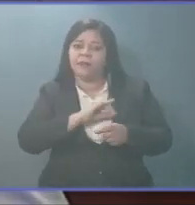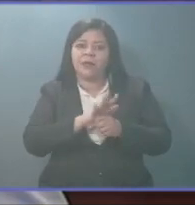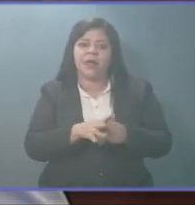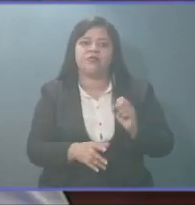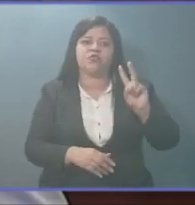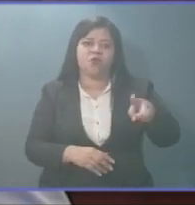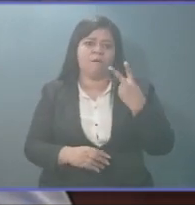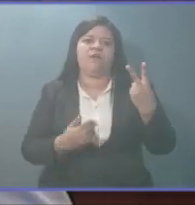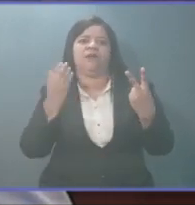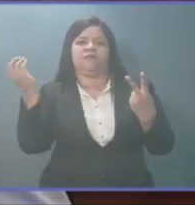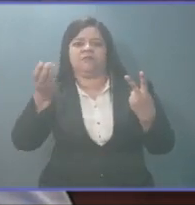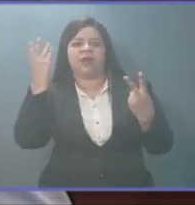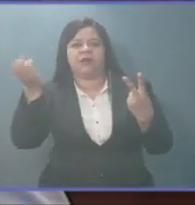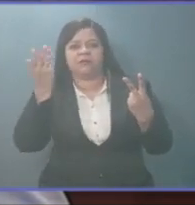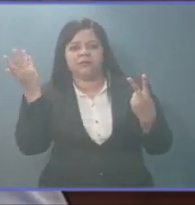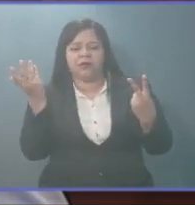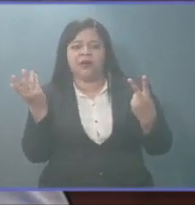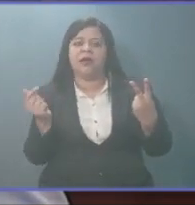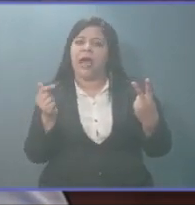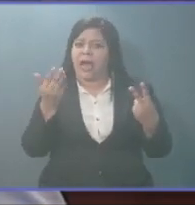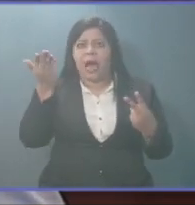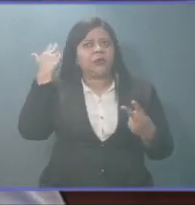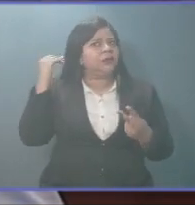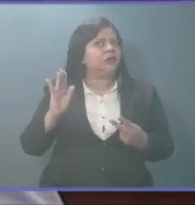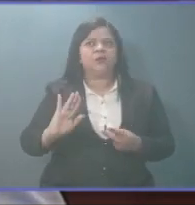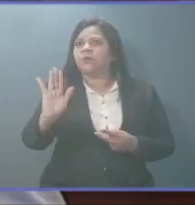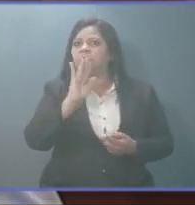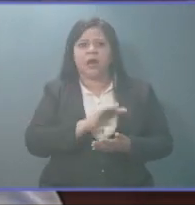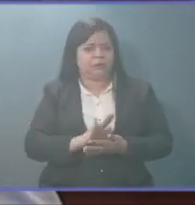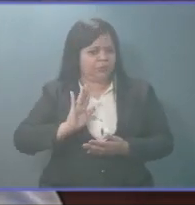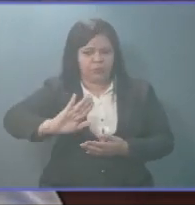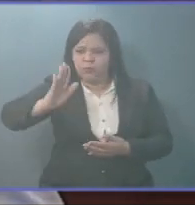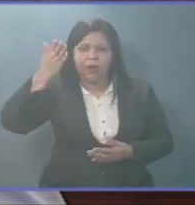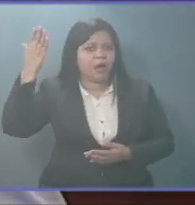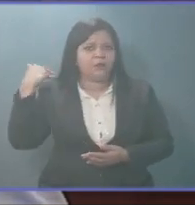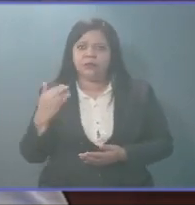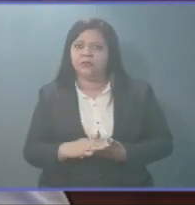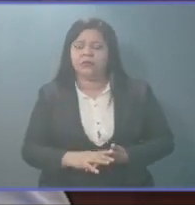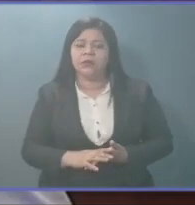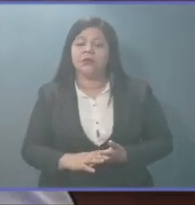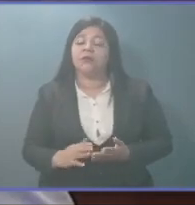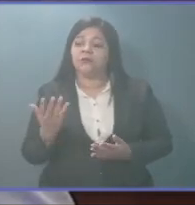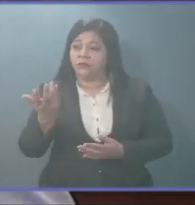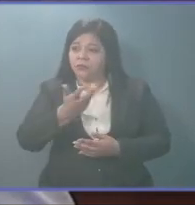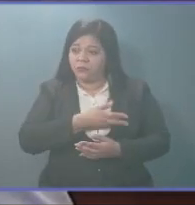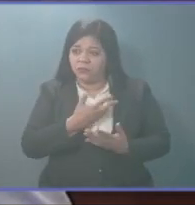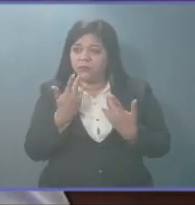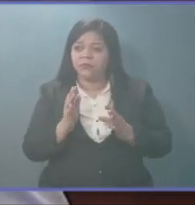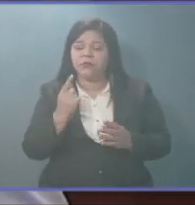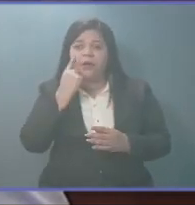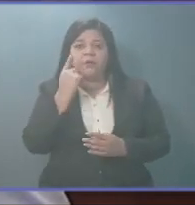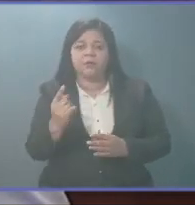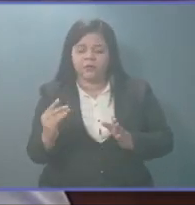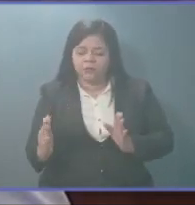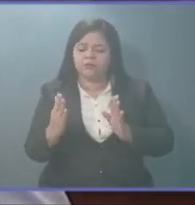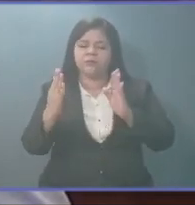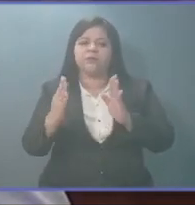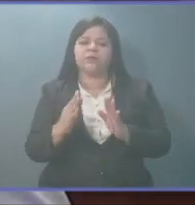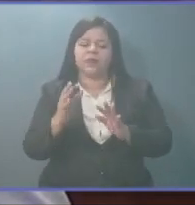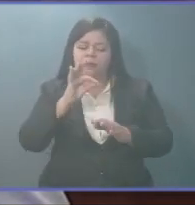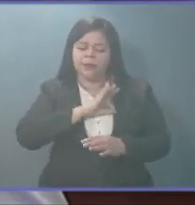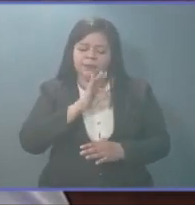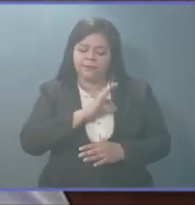tormentas. Esta es una situación que nunca se ha vivido en El Salvador, nunca, y donde hemos dado una clara respuesta en favor de los